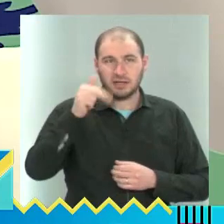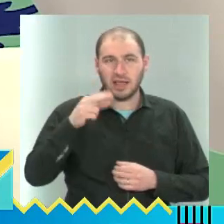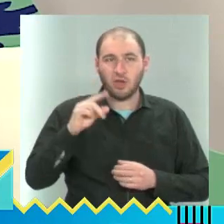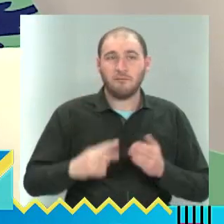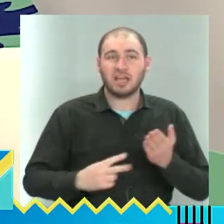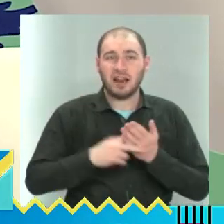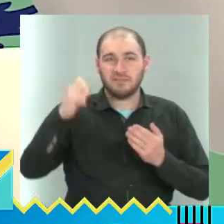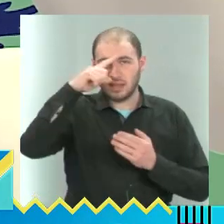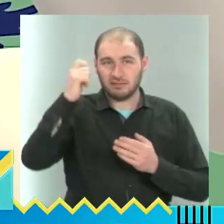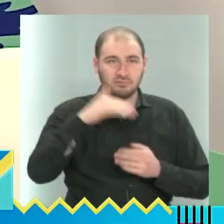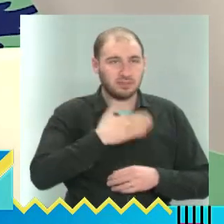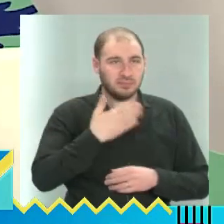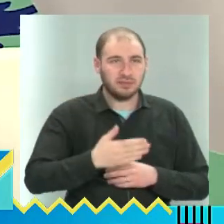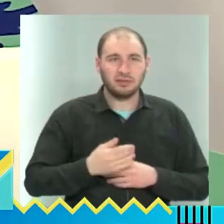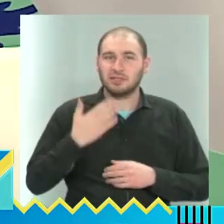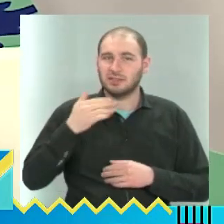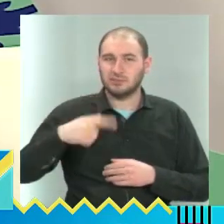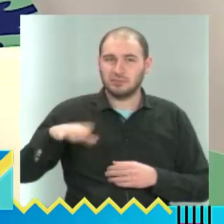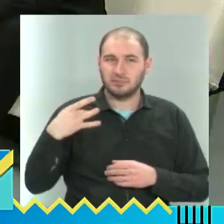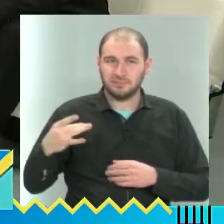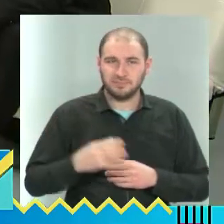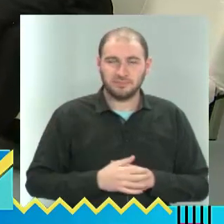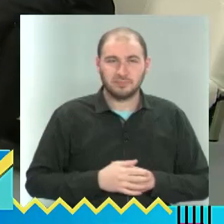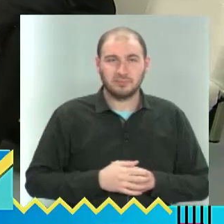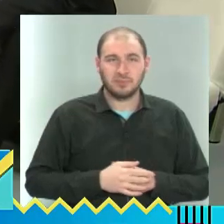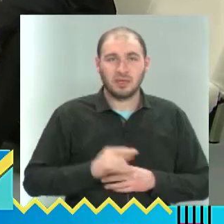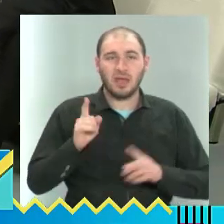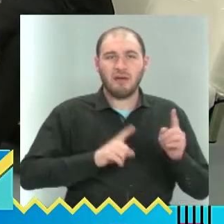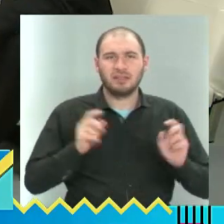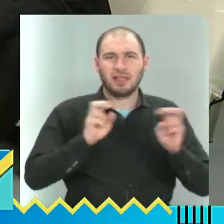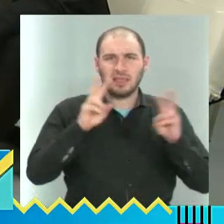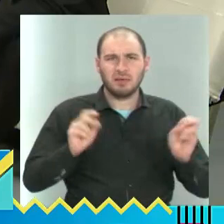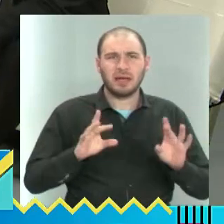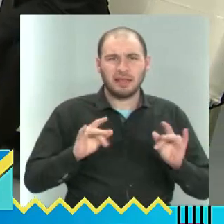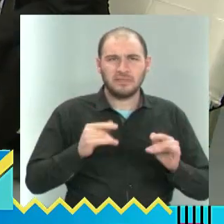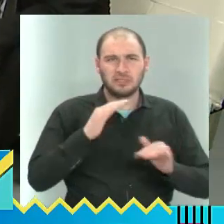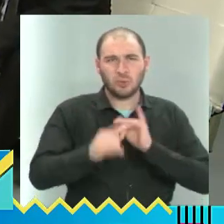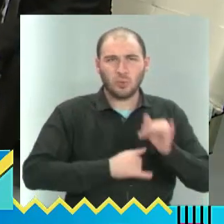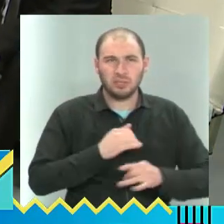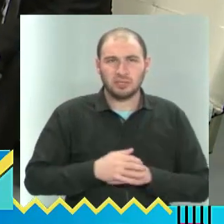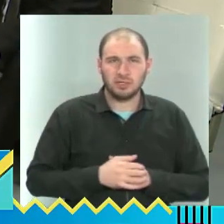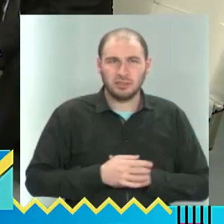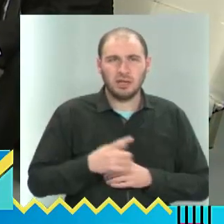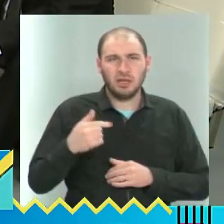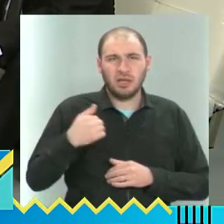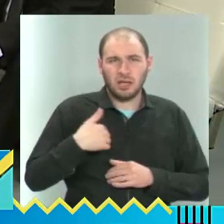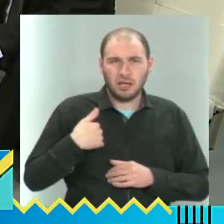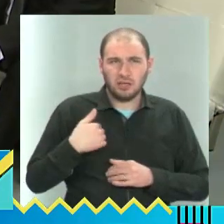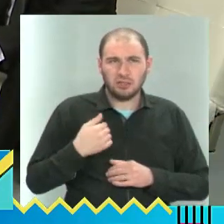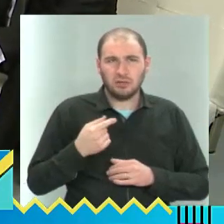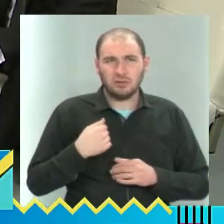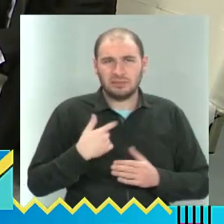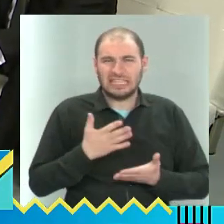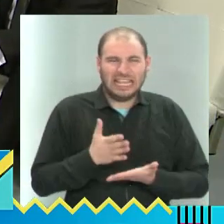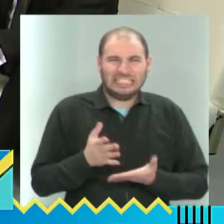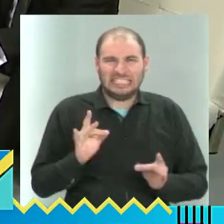fiscal federal. Muchísimas gracias, Fernando. Gracias a ustedes por la invitación. Bien, por ahí estos temas son complicados de abordar. Yo por lo menos me pongo un poco acartonada